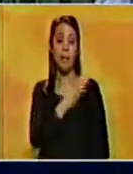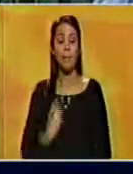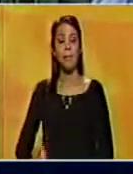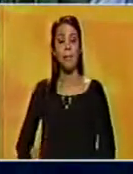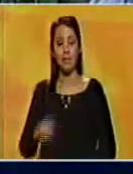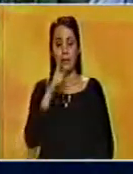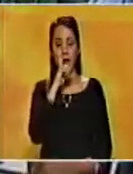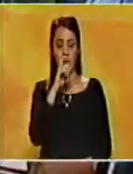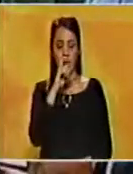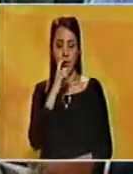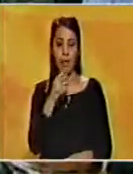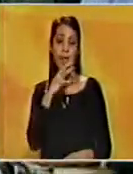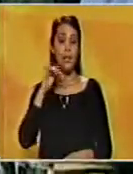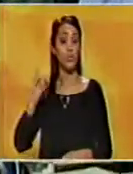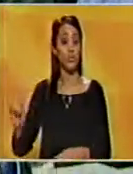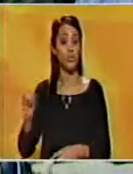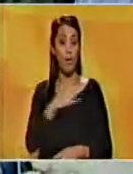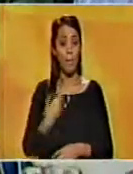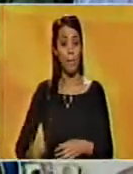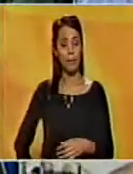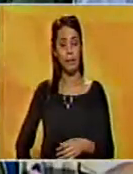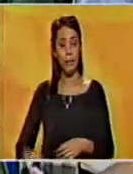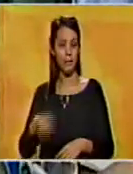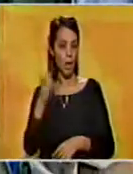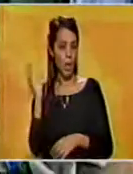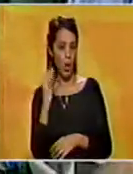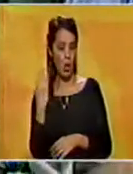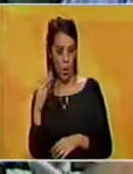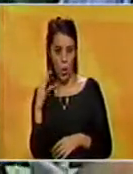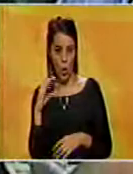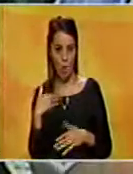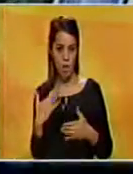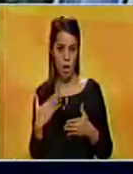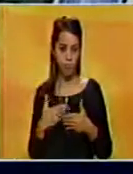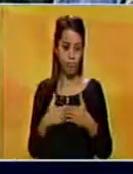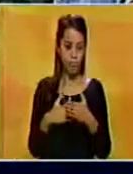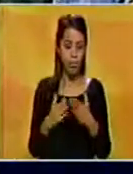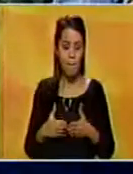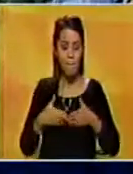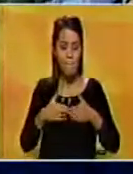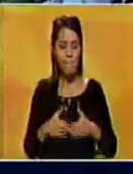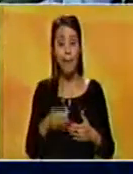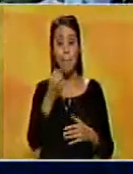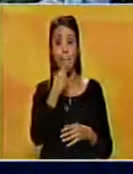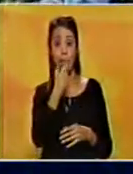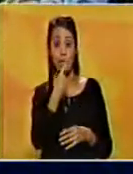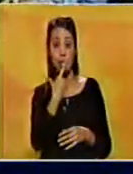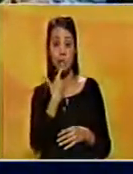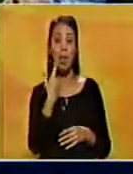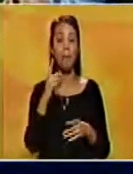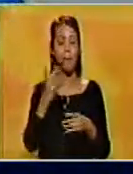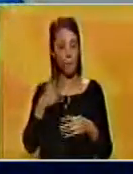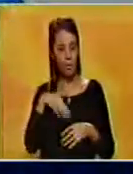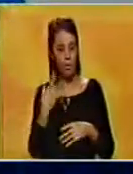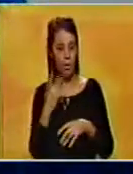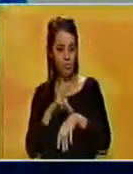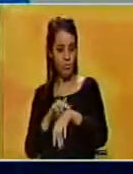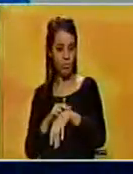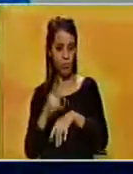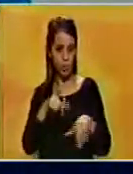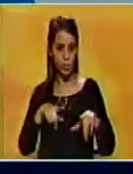nacional denunció que su homólogo colombiano, Juan Manuel Santos, detuvo barcos que traían medicinas para hacer diálisis en